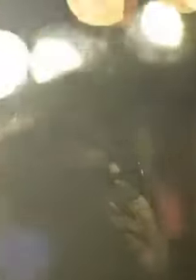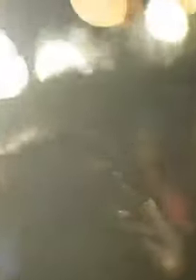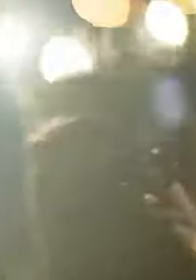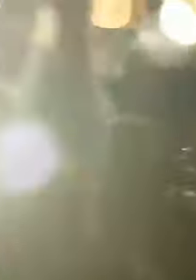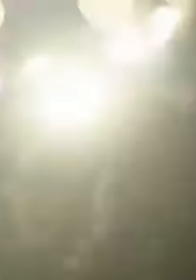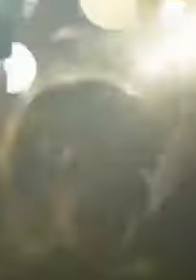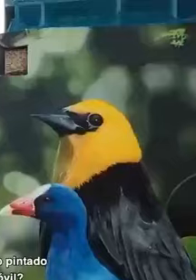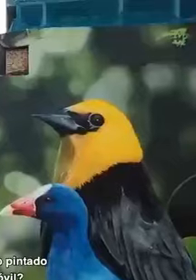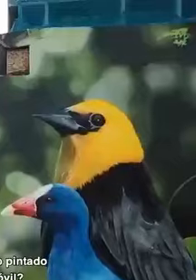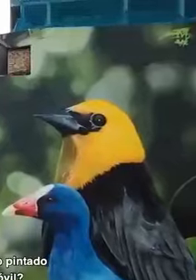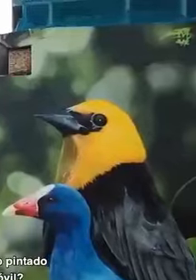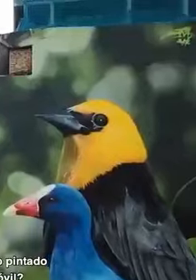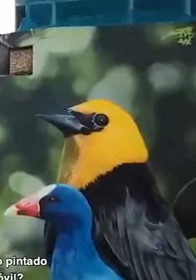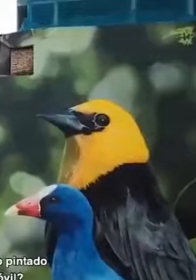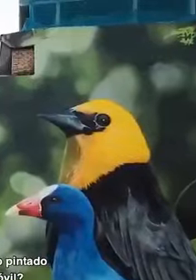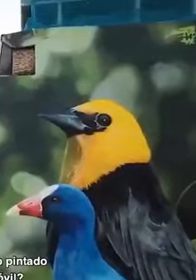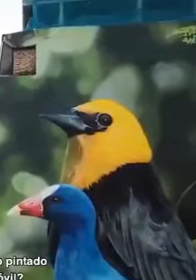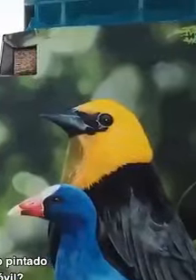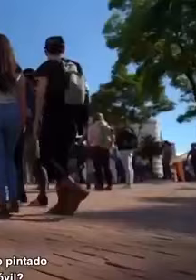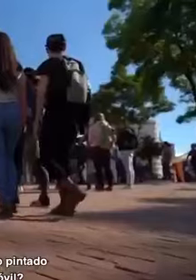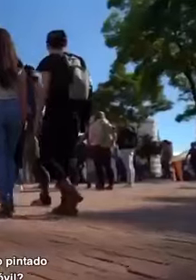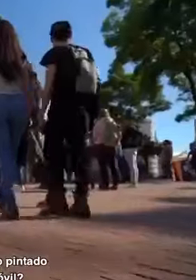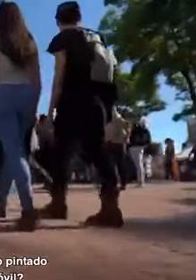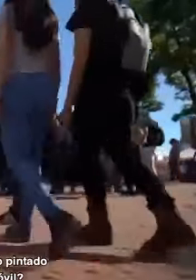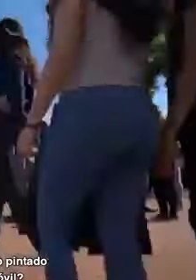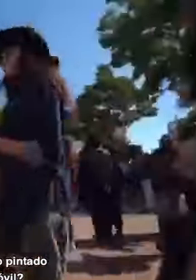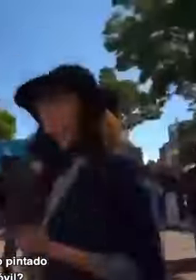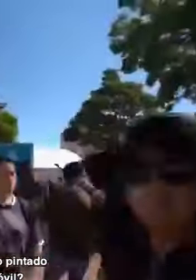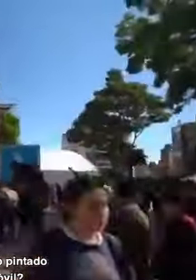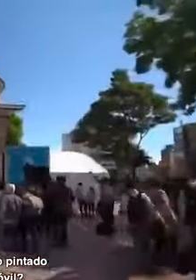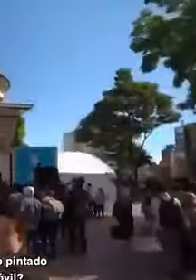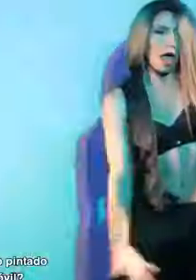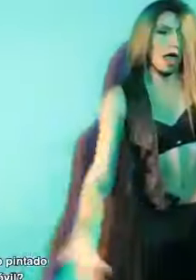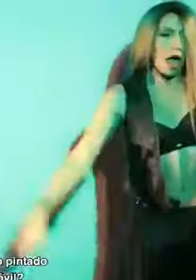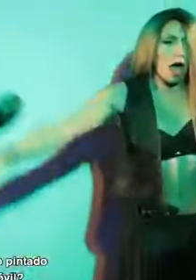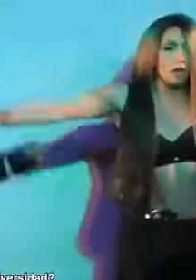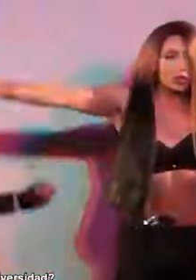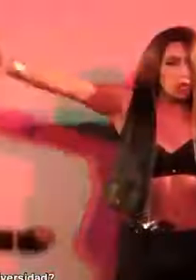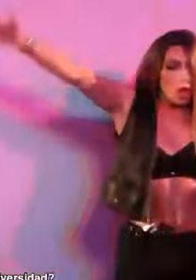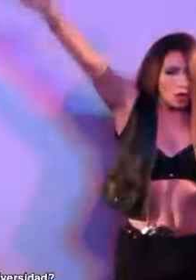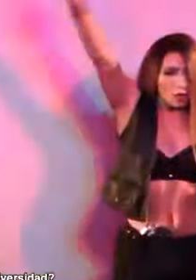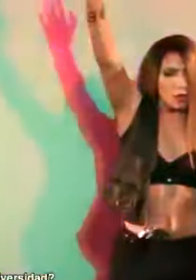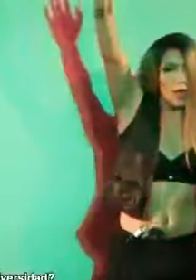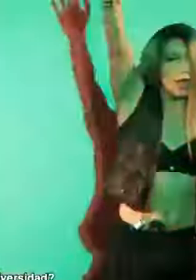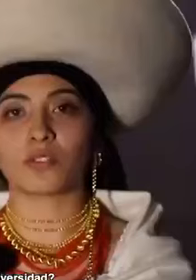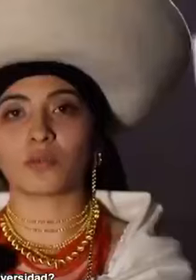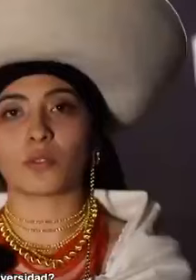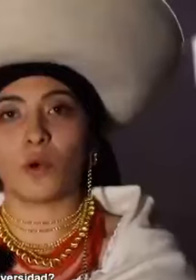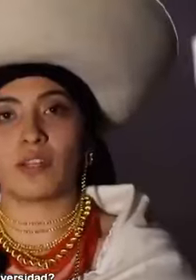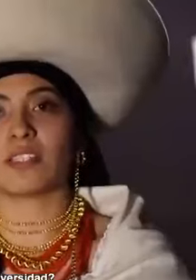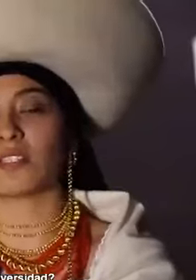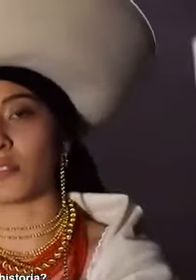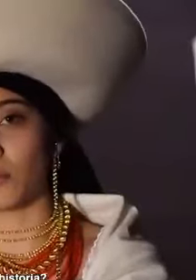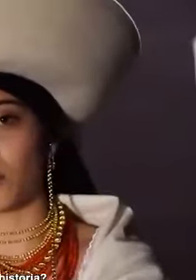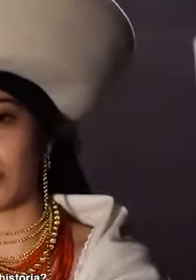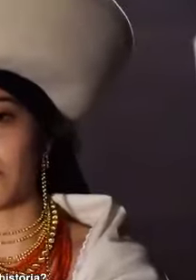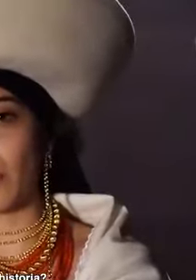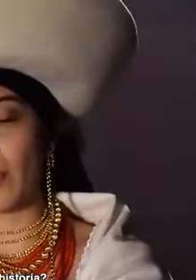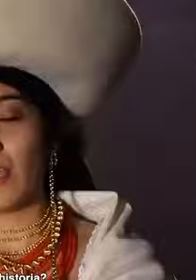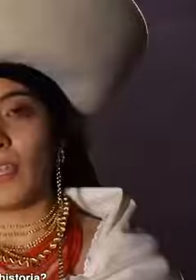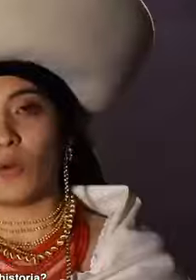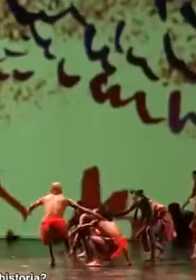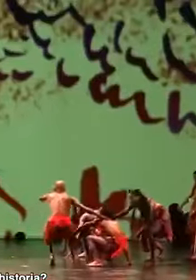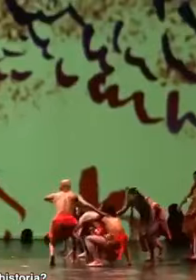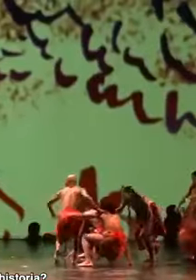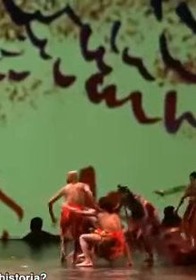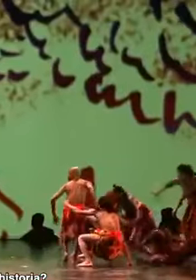qué? ¿De qué sirve un muro pintado o un escenario móvil? ¿Para qué respetar la diversidad o